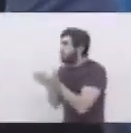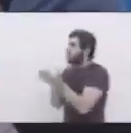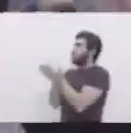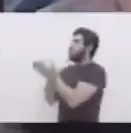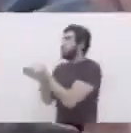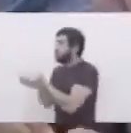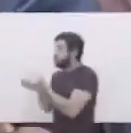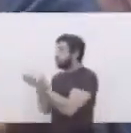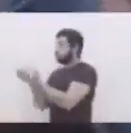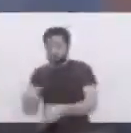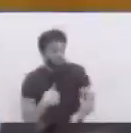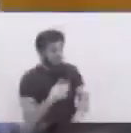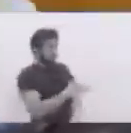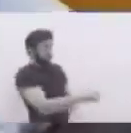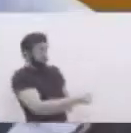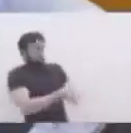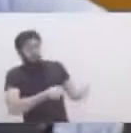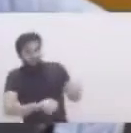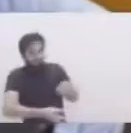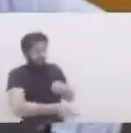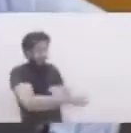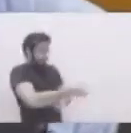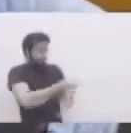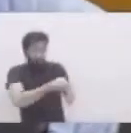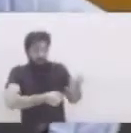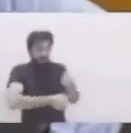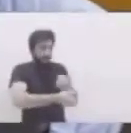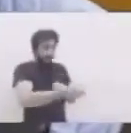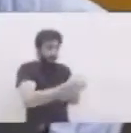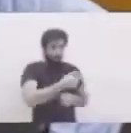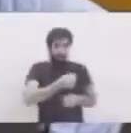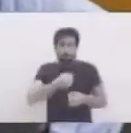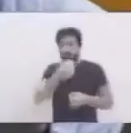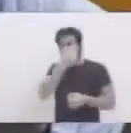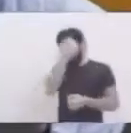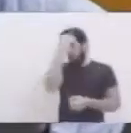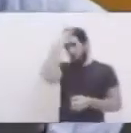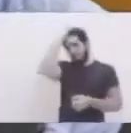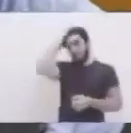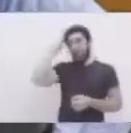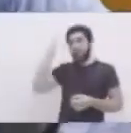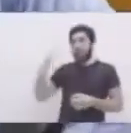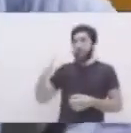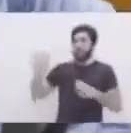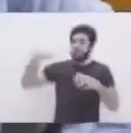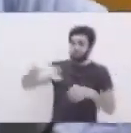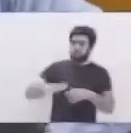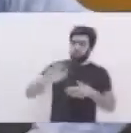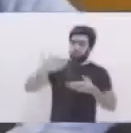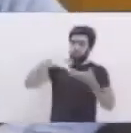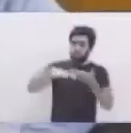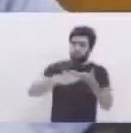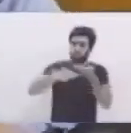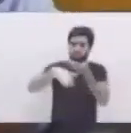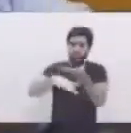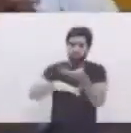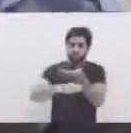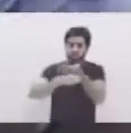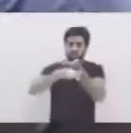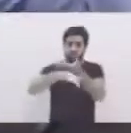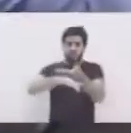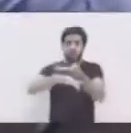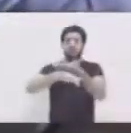un lado al otro. Cuando Graciela iba a la mitad del río, en ese momento, el cielo